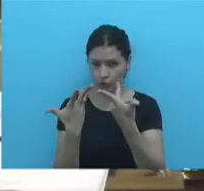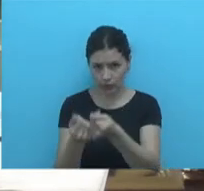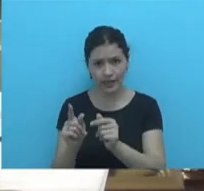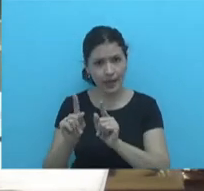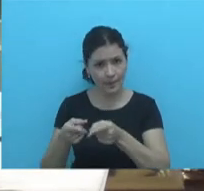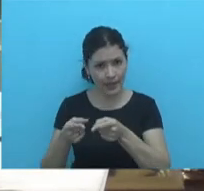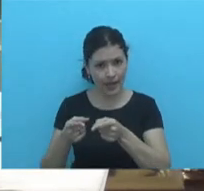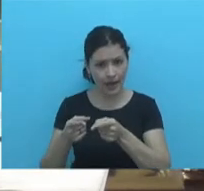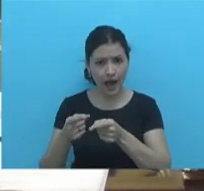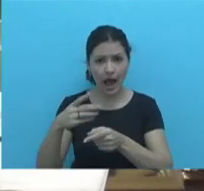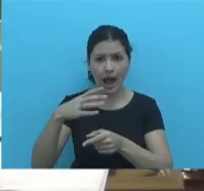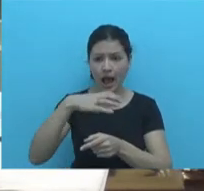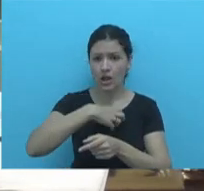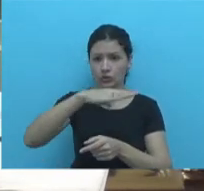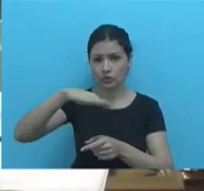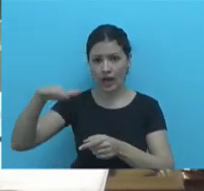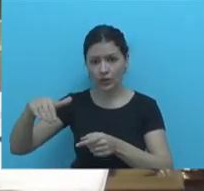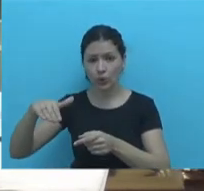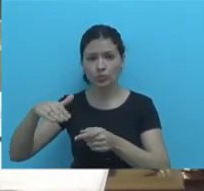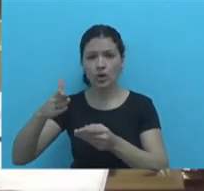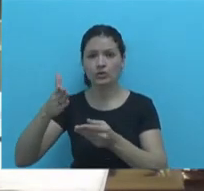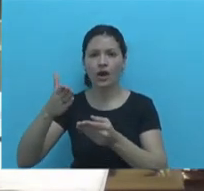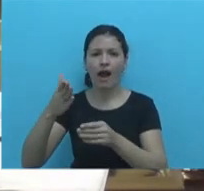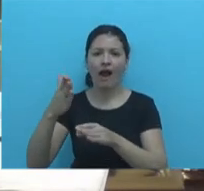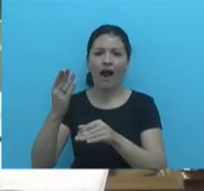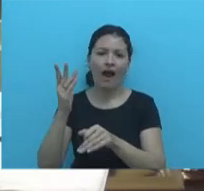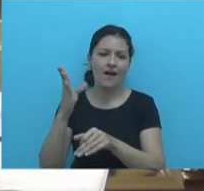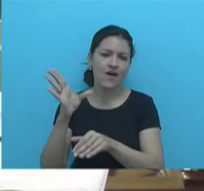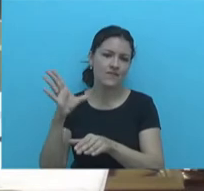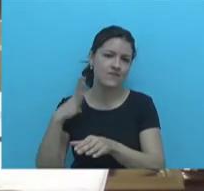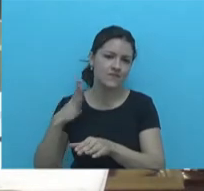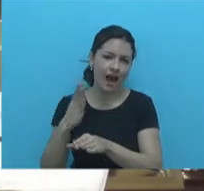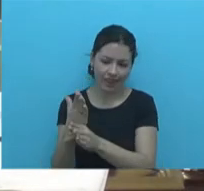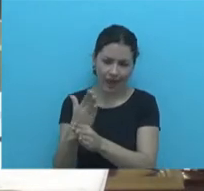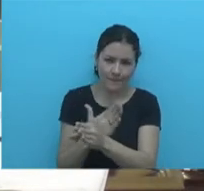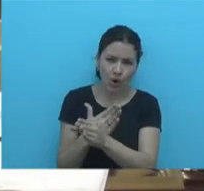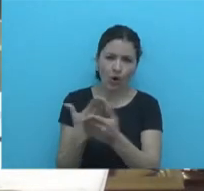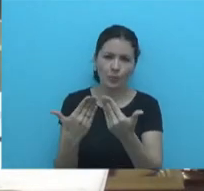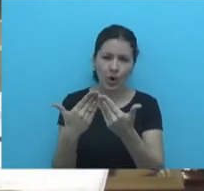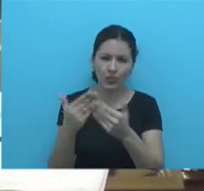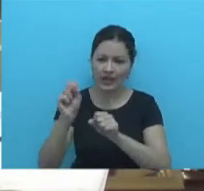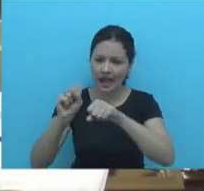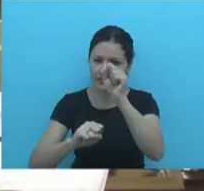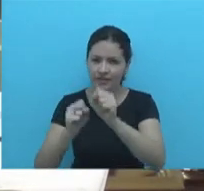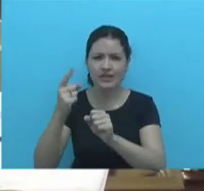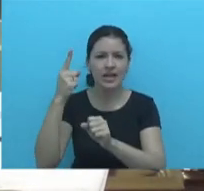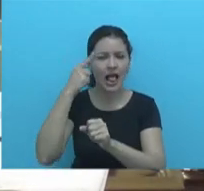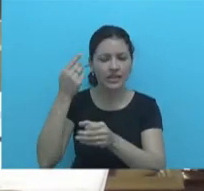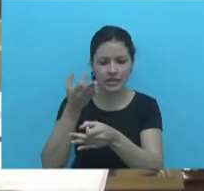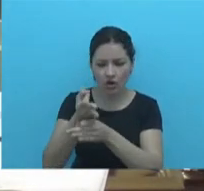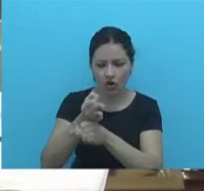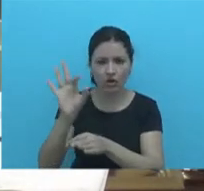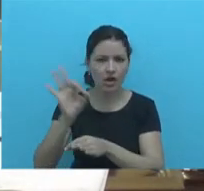las carreras que pueden acompañar a los chicos en el proceso, como psicología, psicopedagogos o todos aquellos que